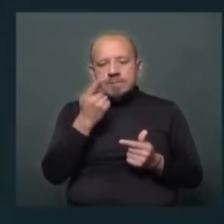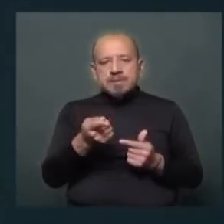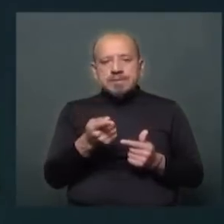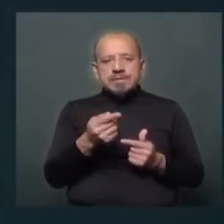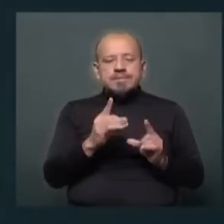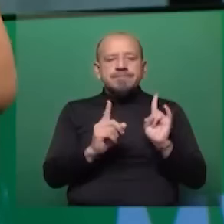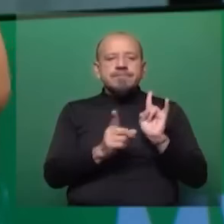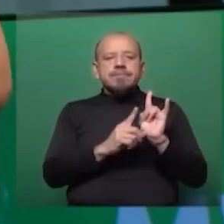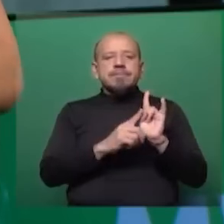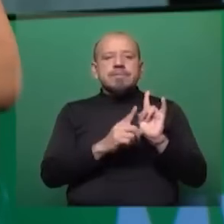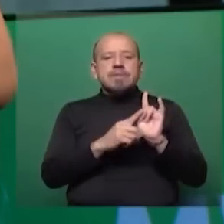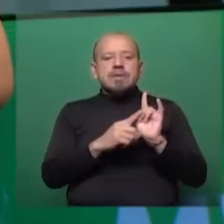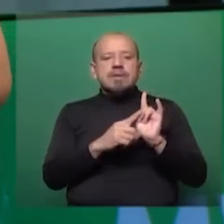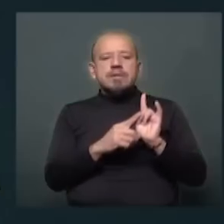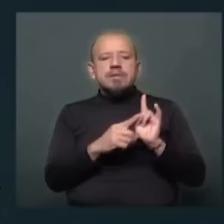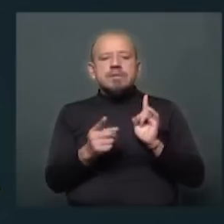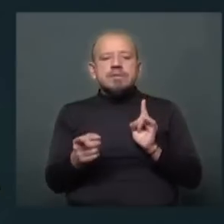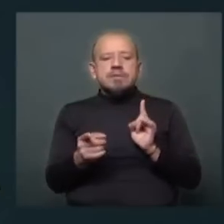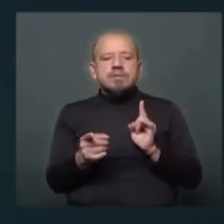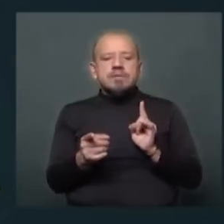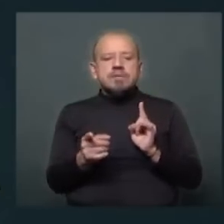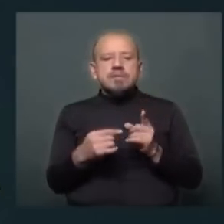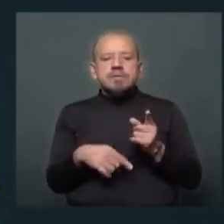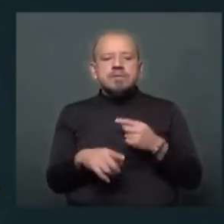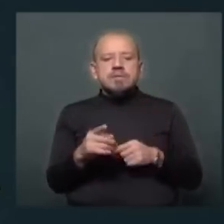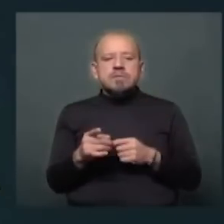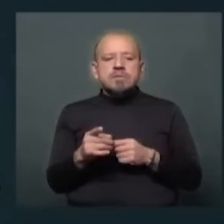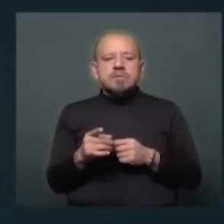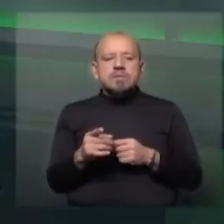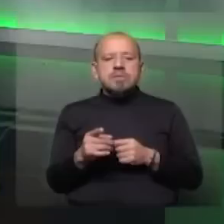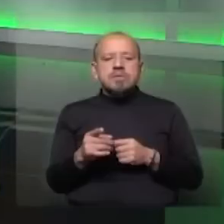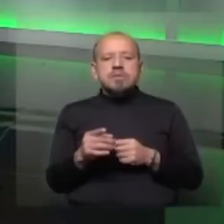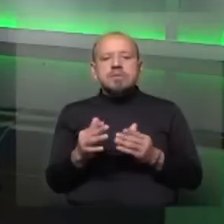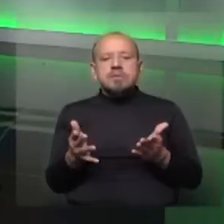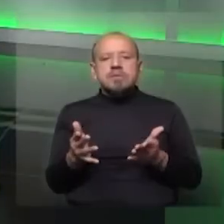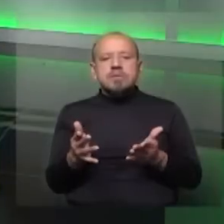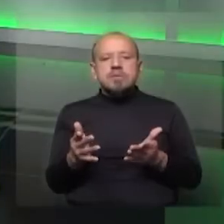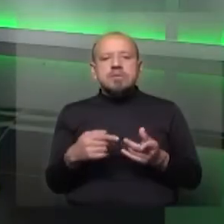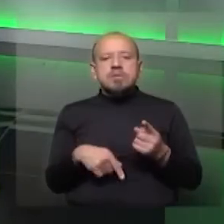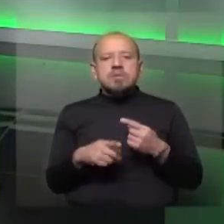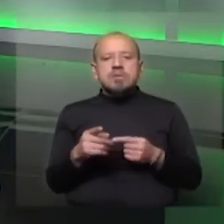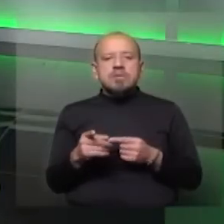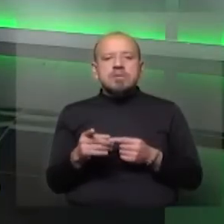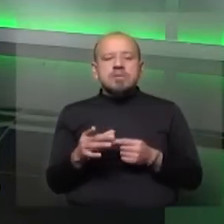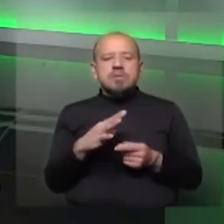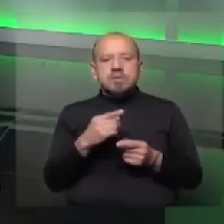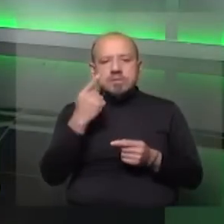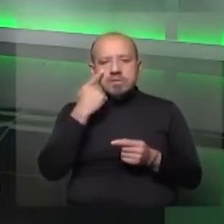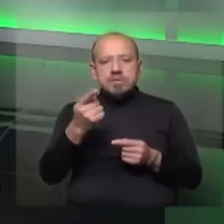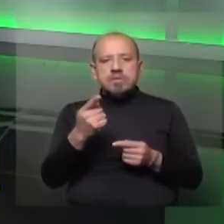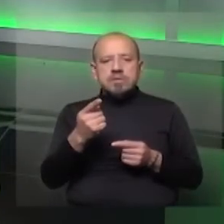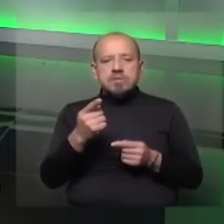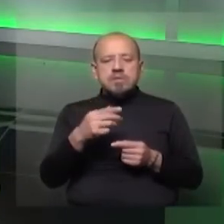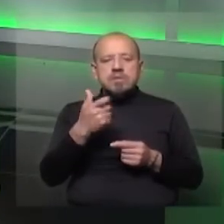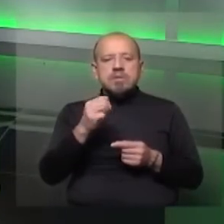YouTube para verla y Realmente es como que es muy interesante como Cómo se mueven si queres para terminar esta primera parte vemos un fragmenti de Raúl